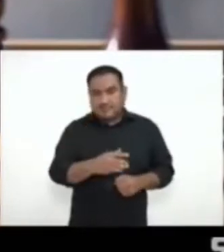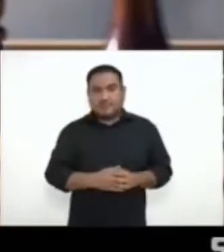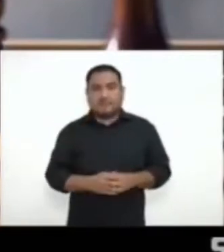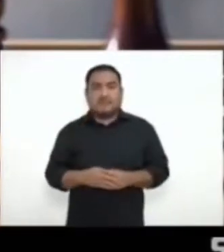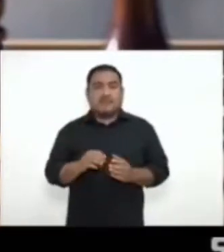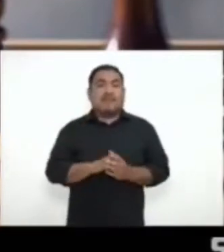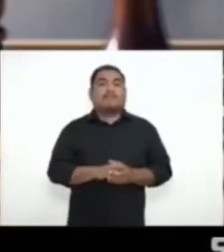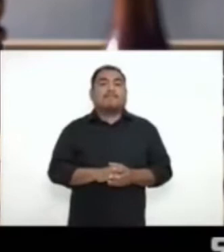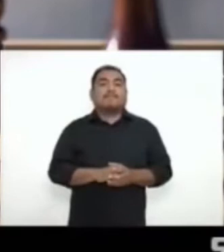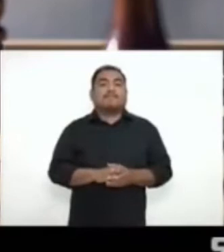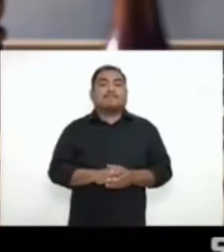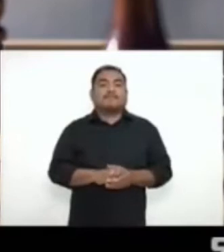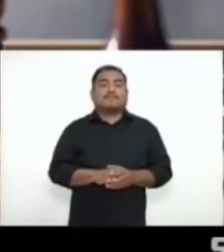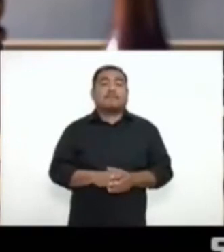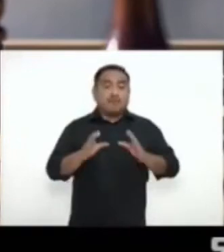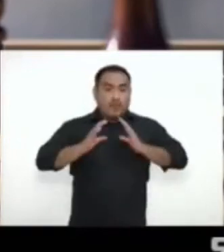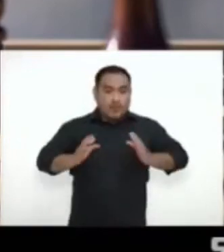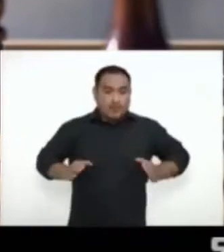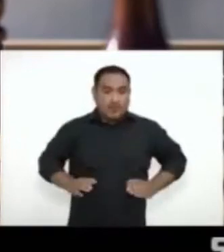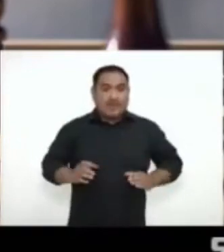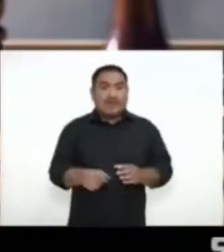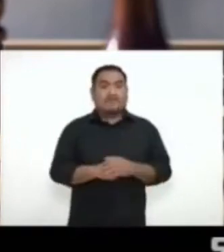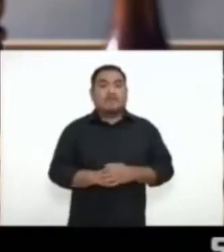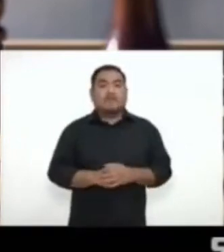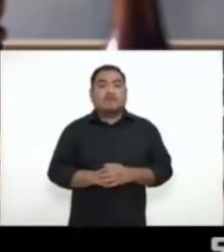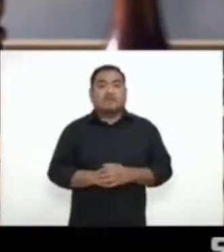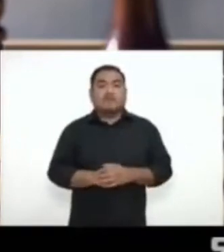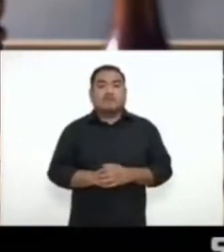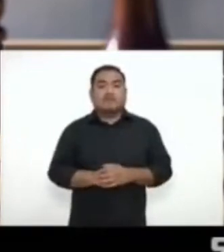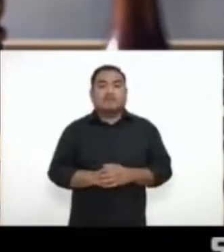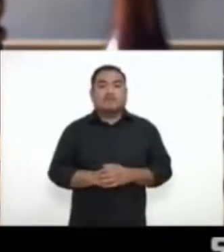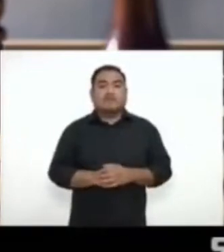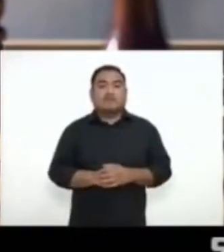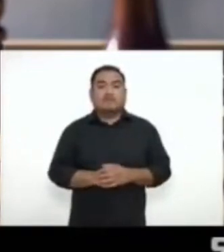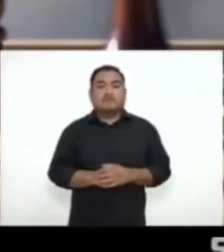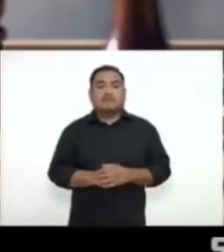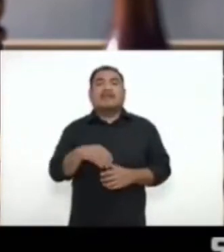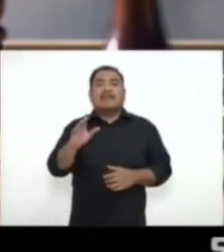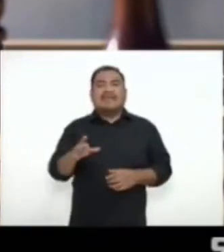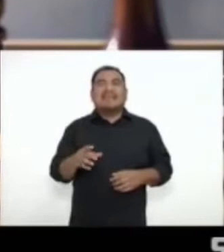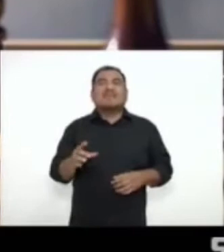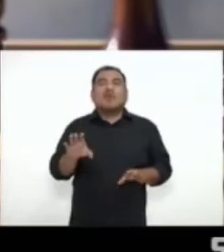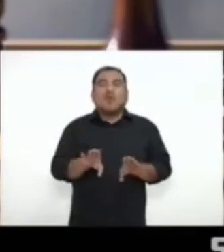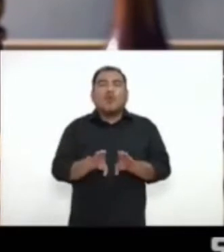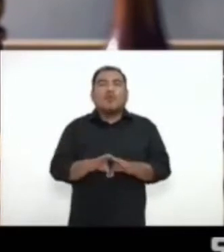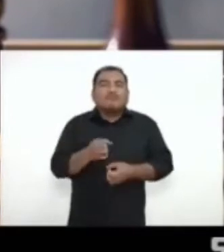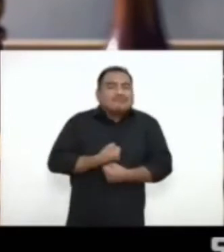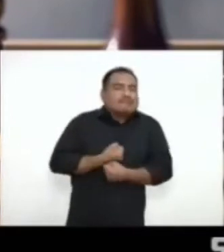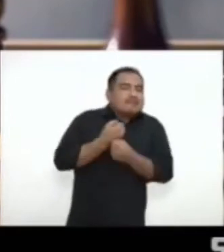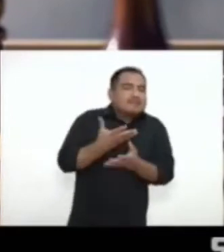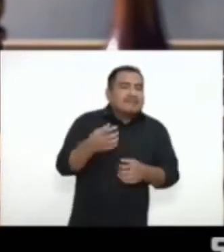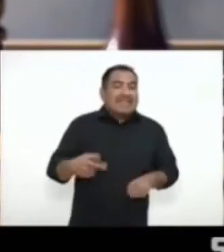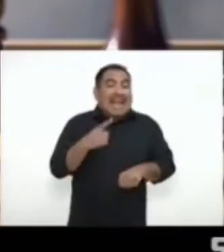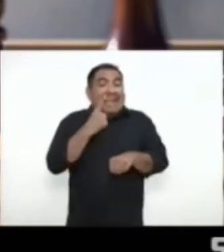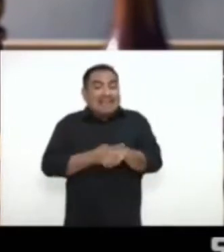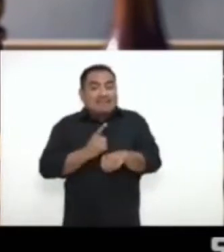cuerpo va a generar un síntoma conocido normalmente como una enfermedad. La enfermedad será